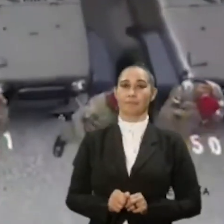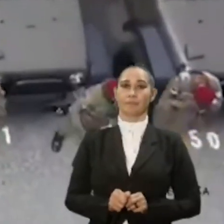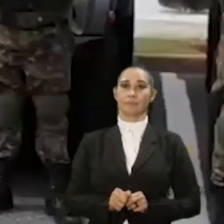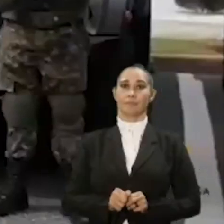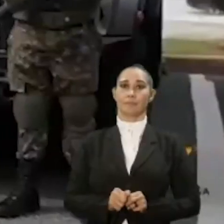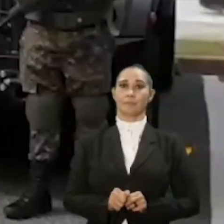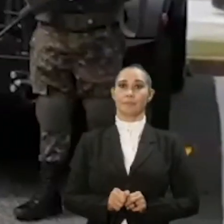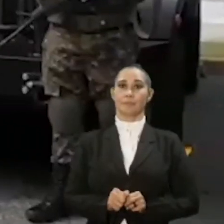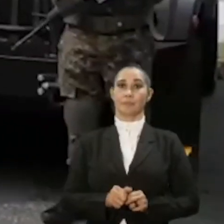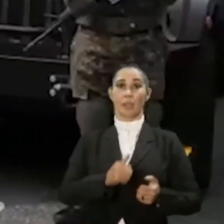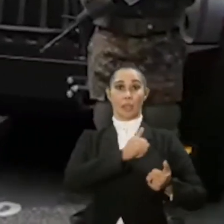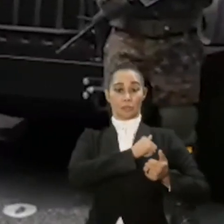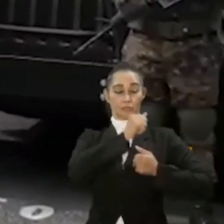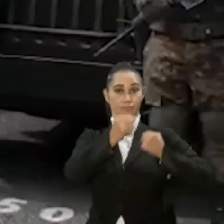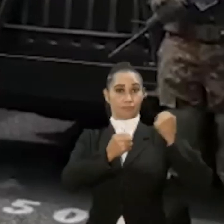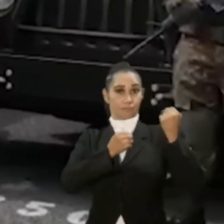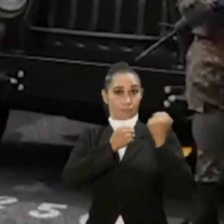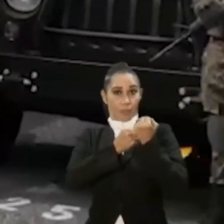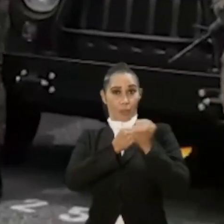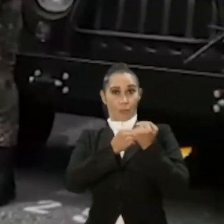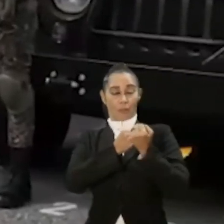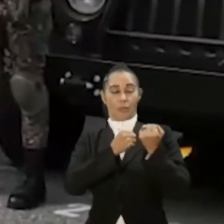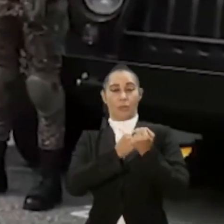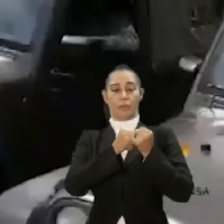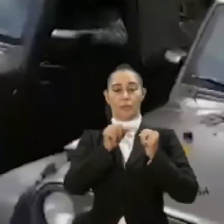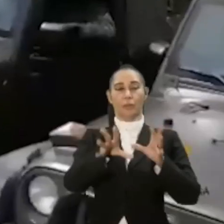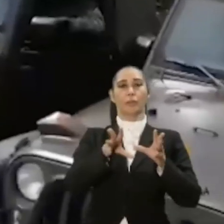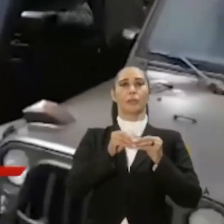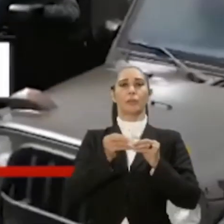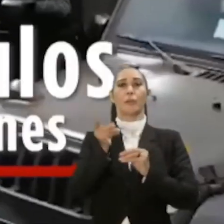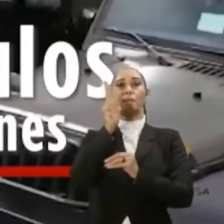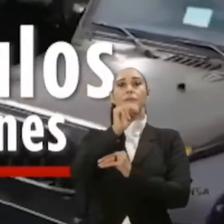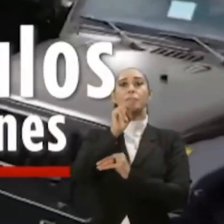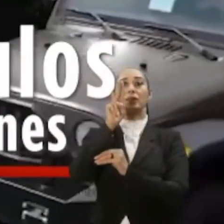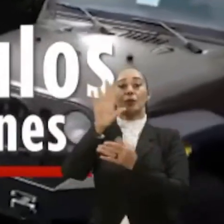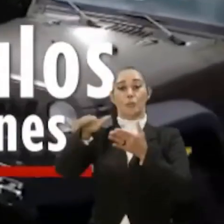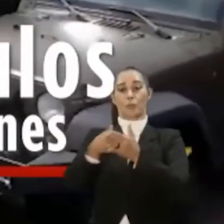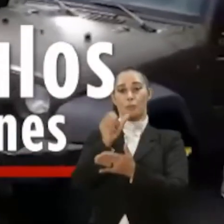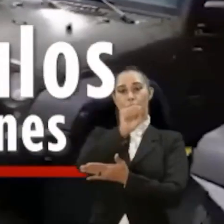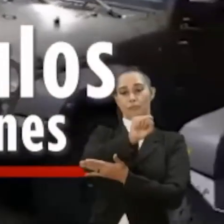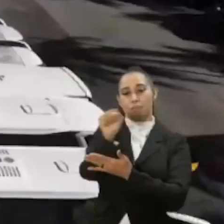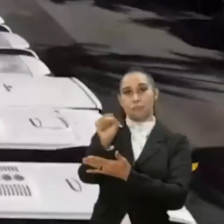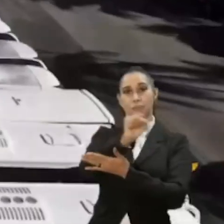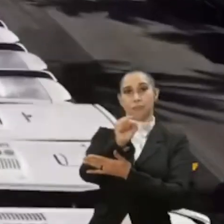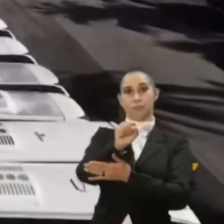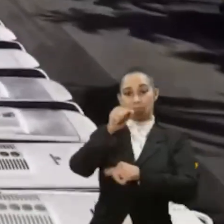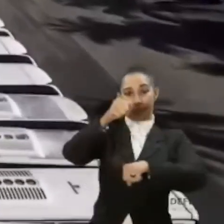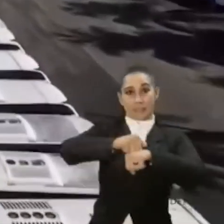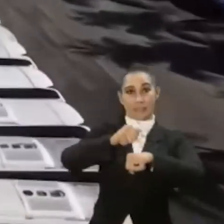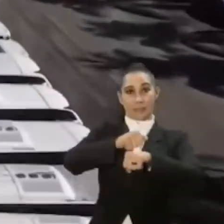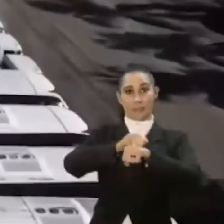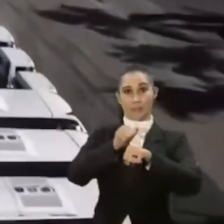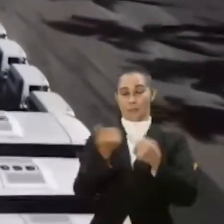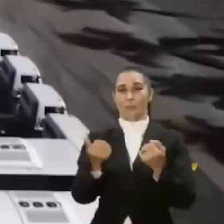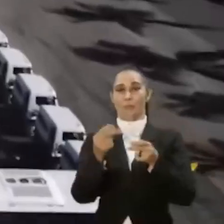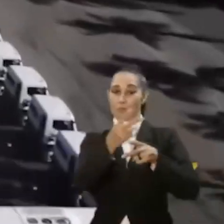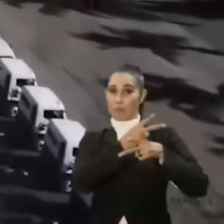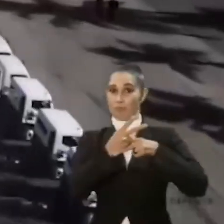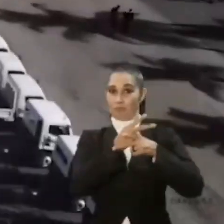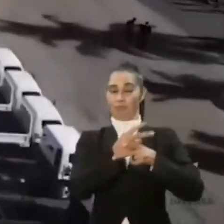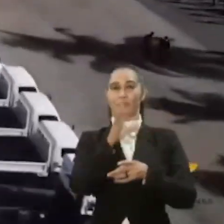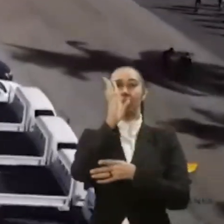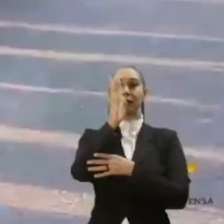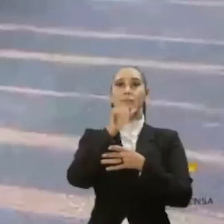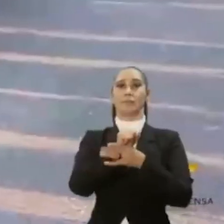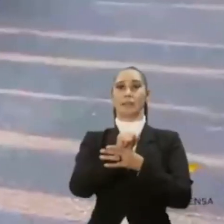el Ejército, apoyado por el gobierno, ha adquirido un total de 21 nuevos vehículos blindados de transporte de personal y 6